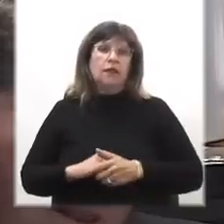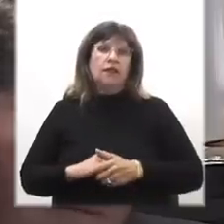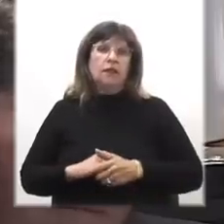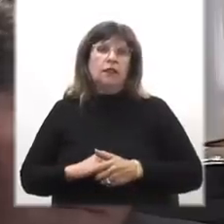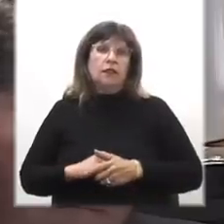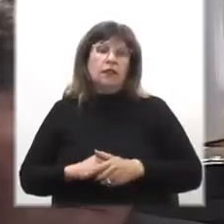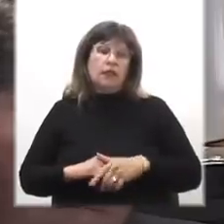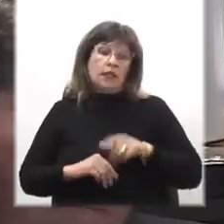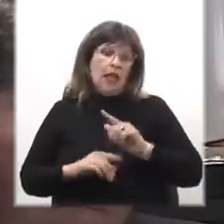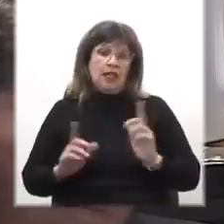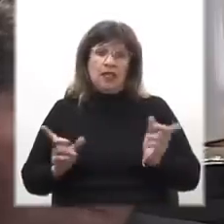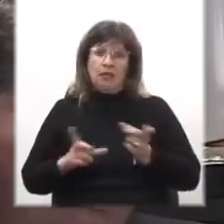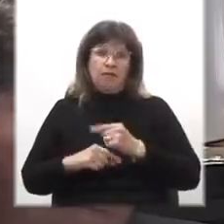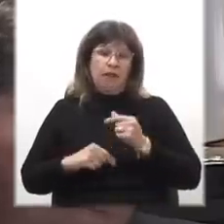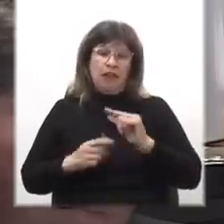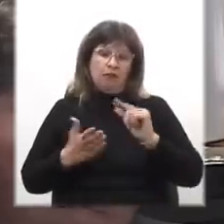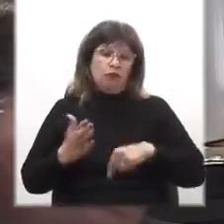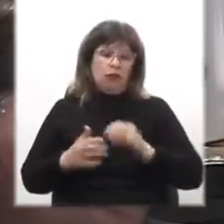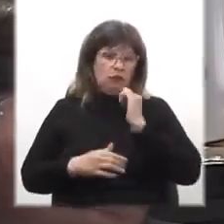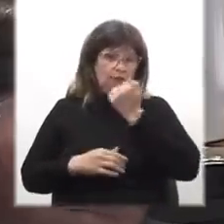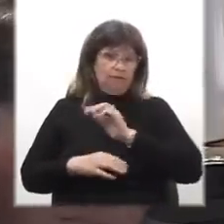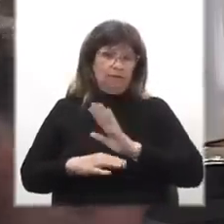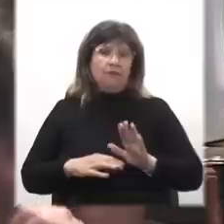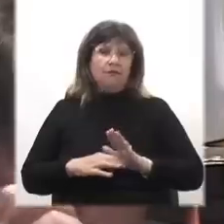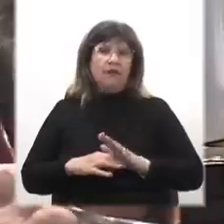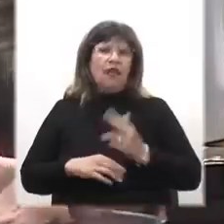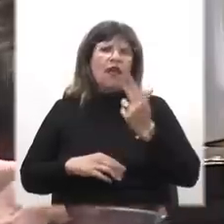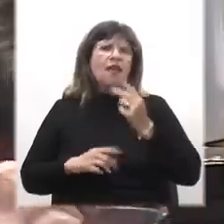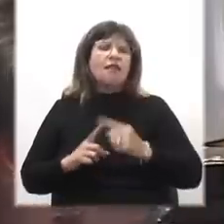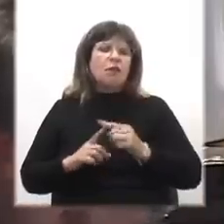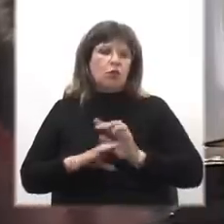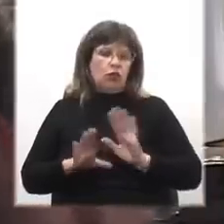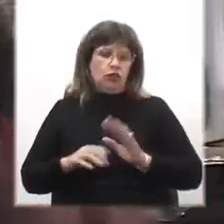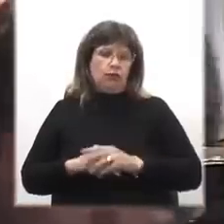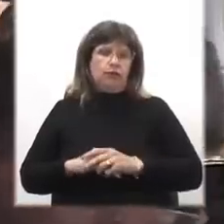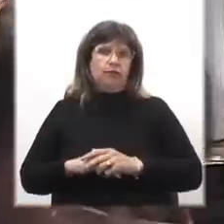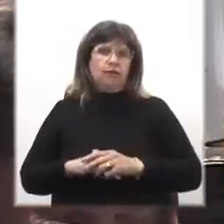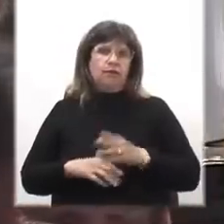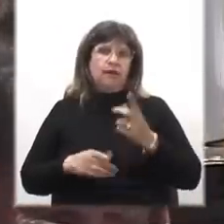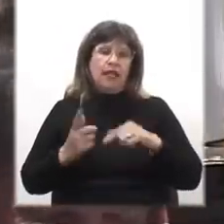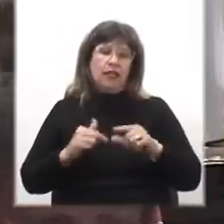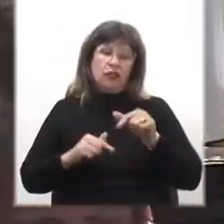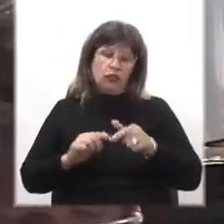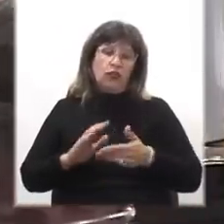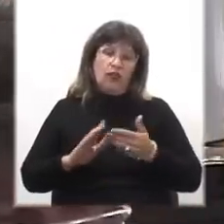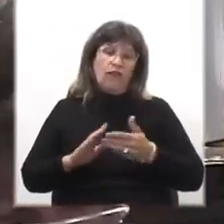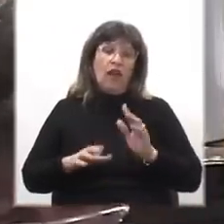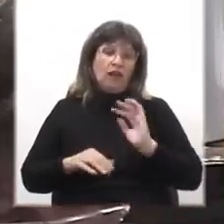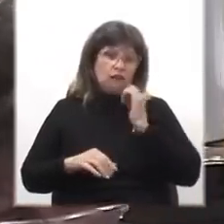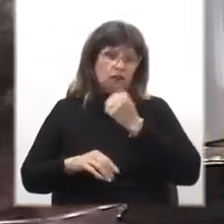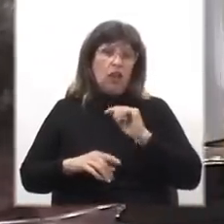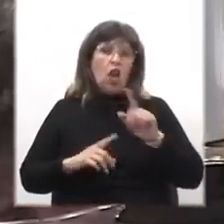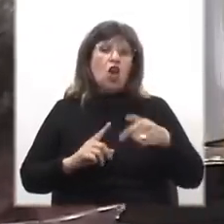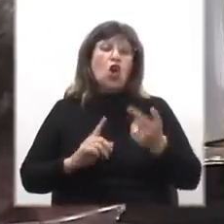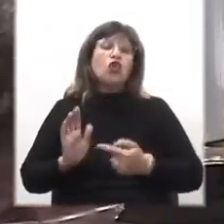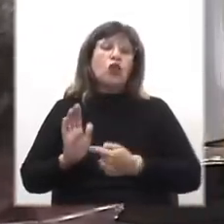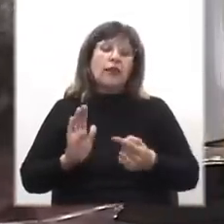Y ahí se terminan los contratos confidenciales. 3 minutos. Entonces, va a ser confidencial lo otro que